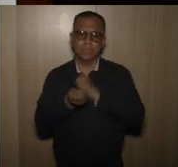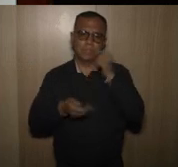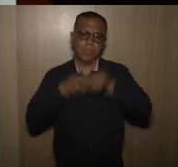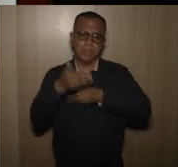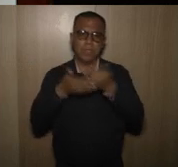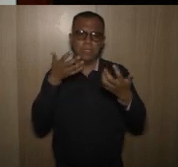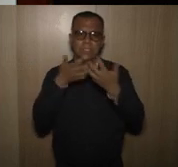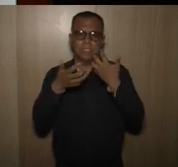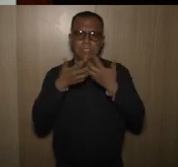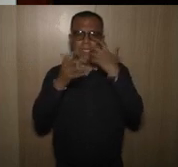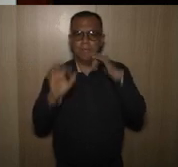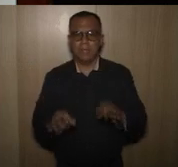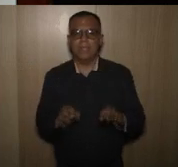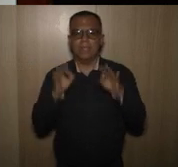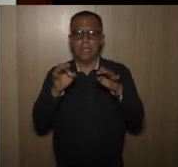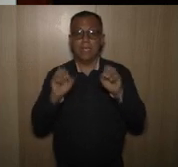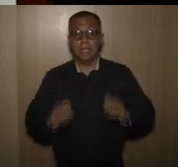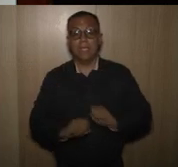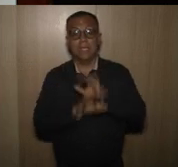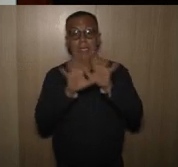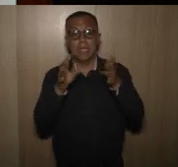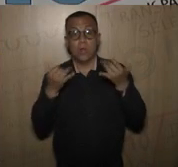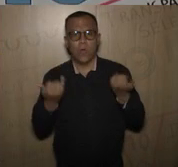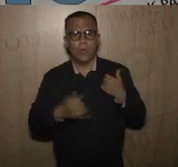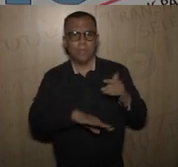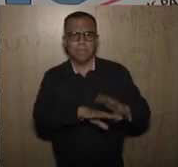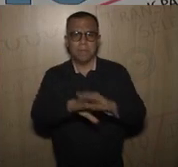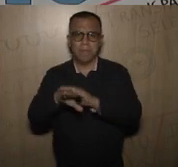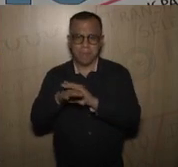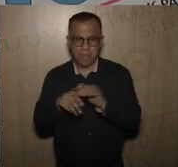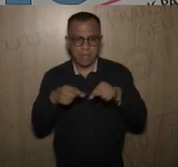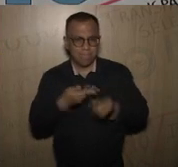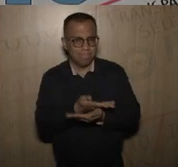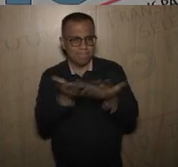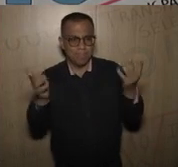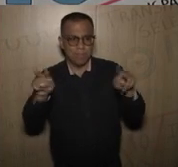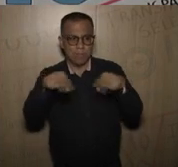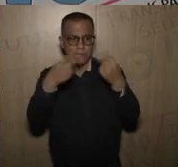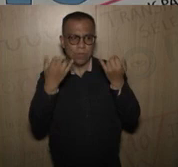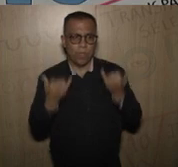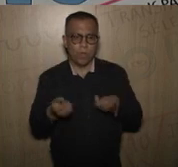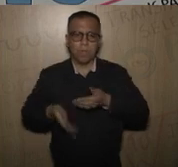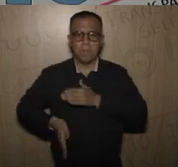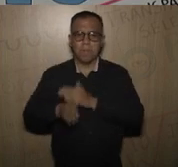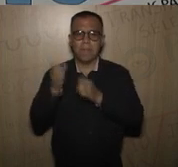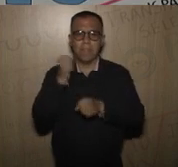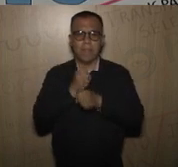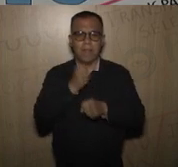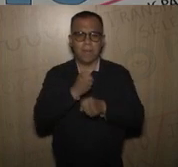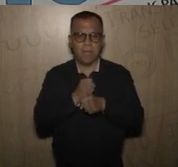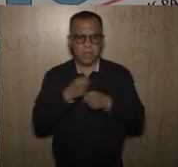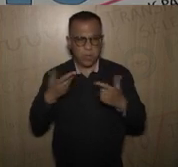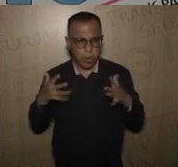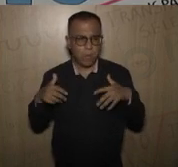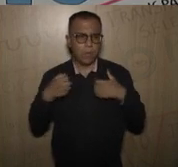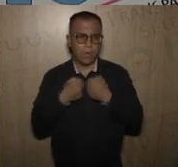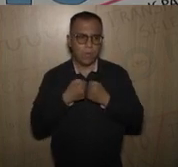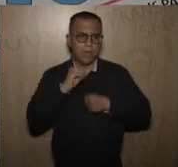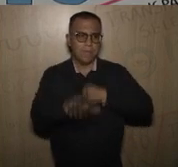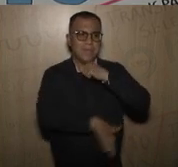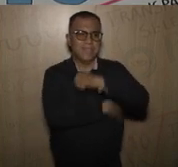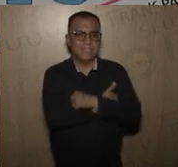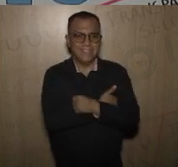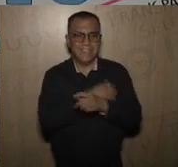de aseguramiento de la calidad. Y por supuesto, un llamado para todos ustedes de continuar trabajando de manera articulada con el